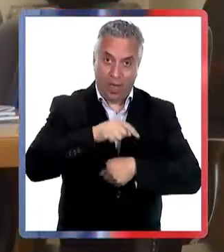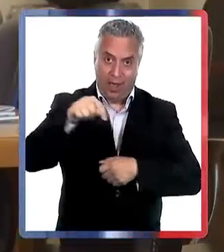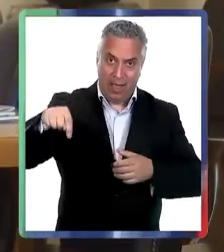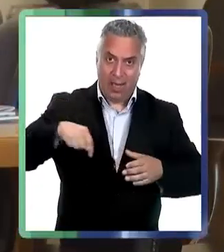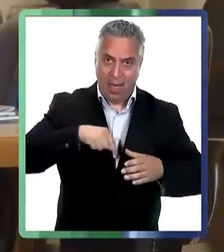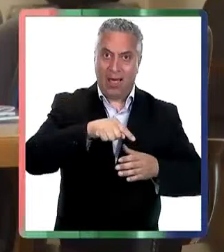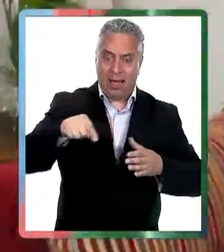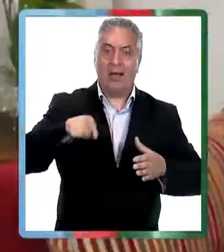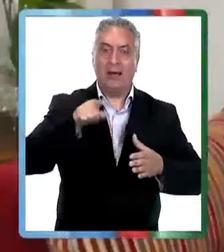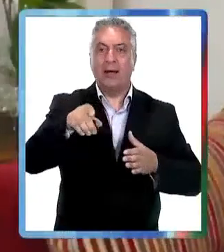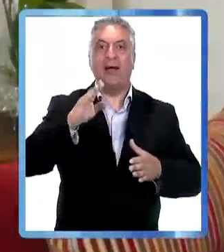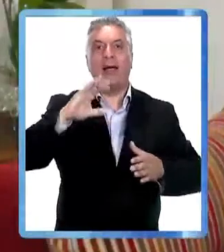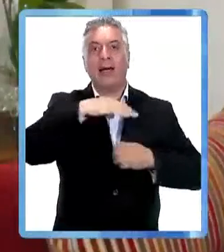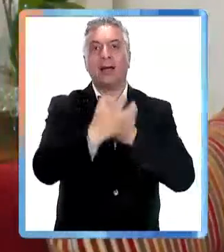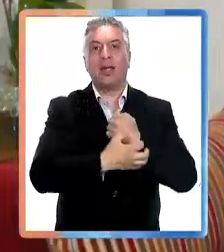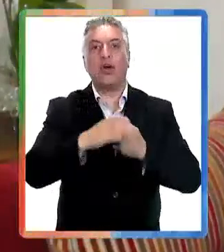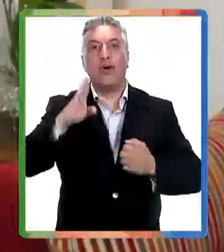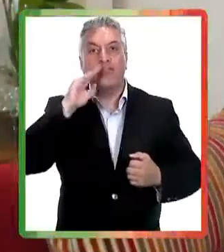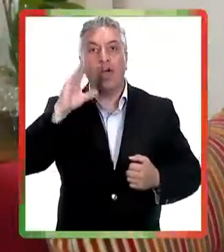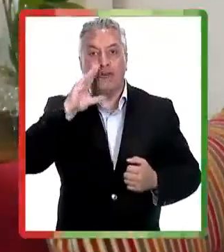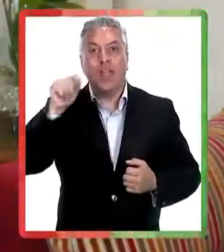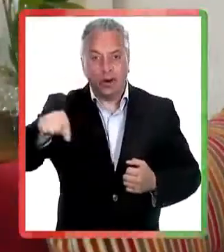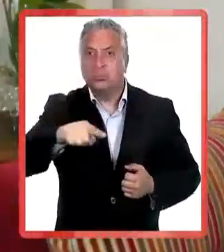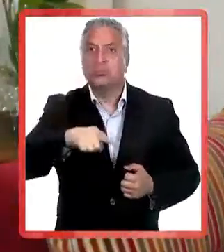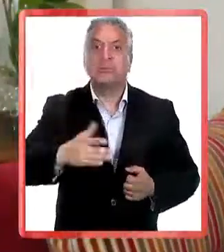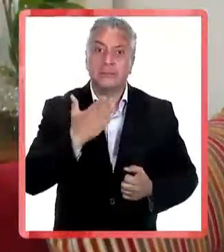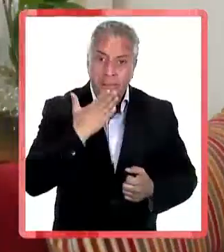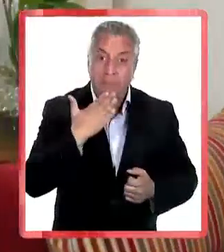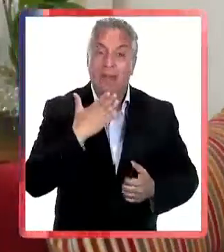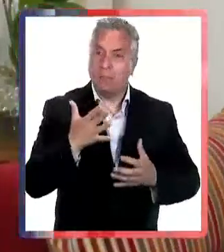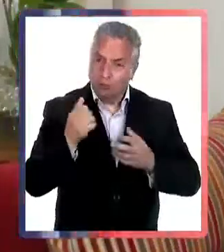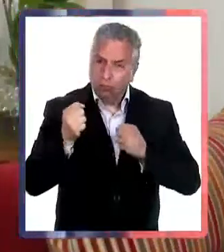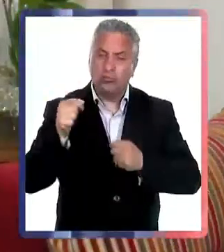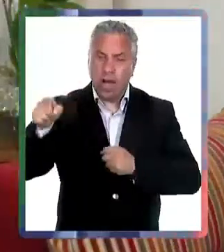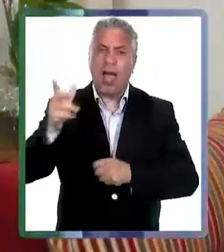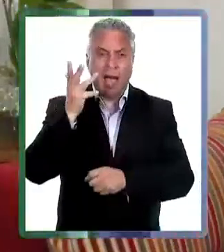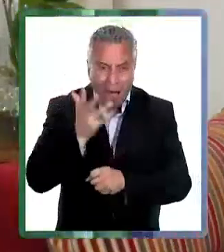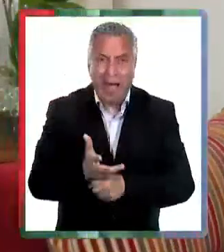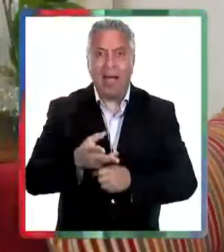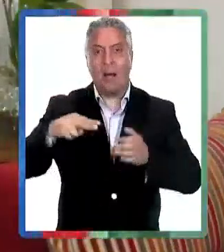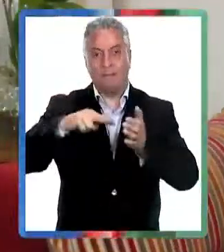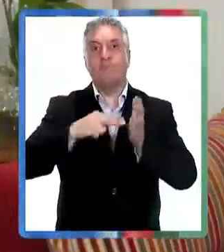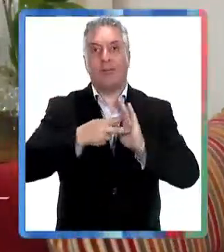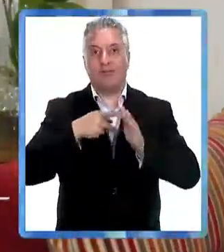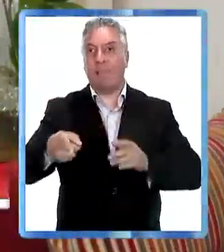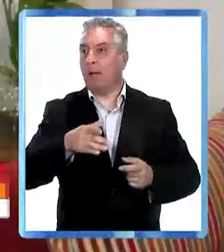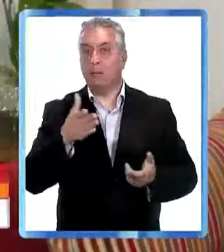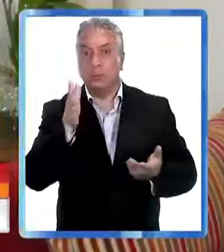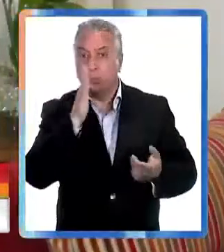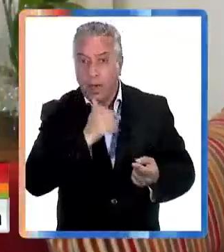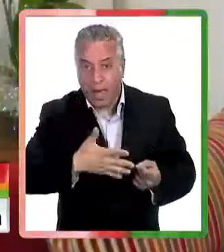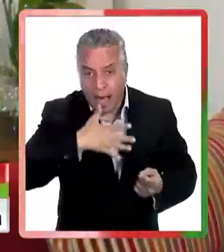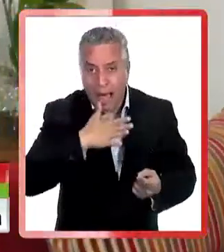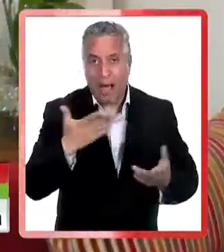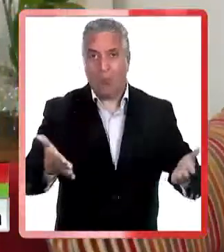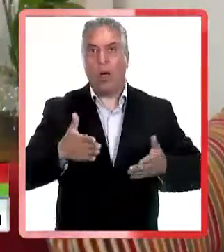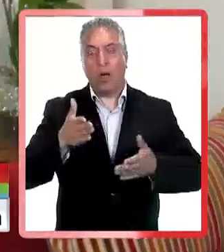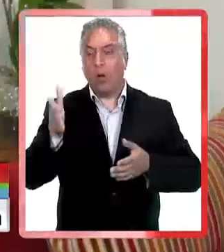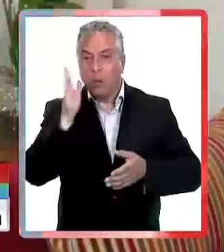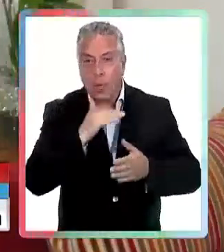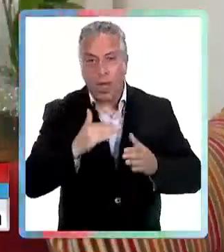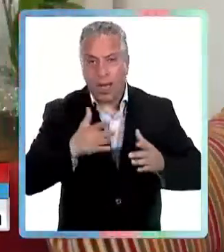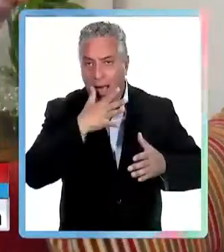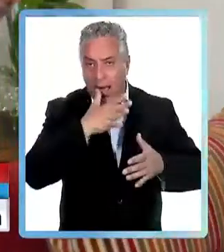también en la región del Biobío, pero en la Araucanía muy fuertemente hay problema de acceso al agua potable, alcantarillado,